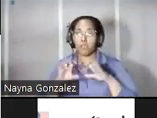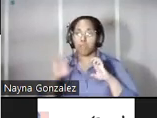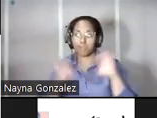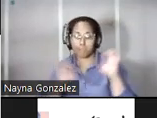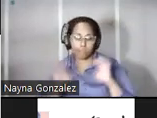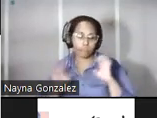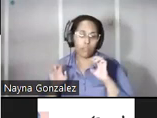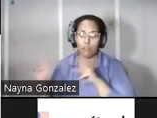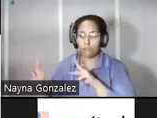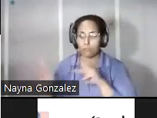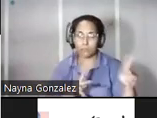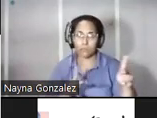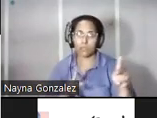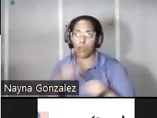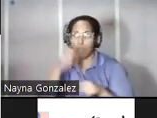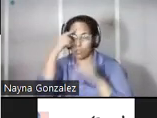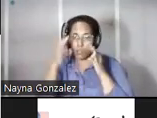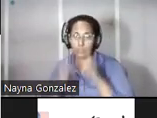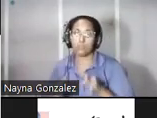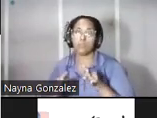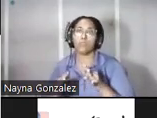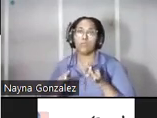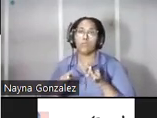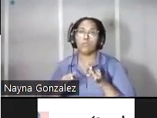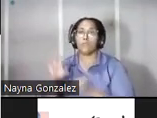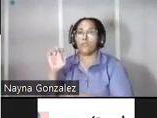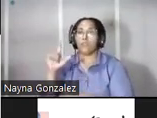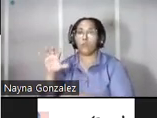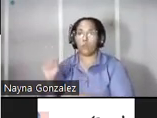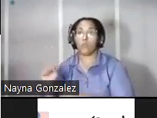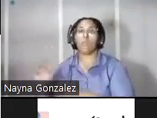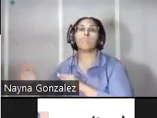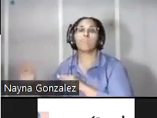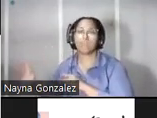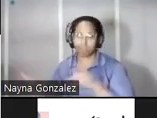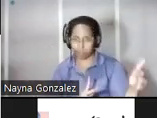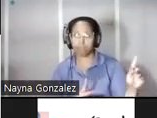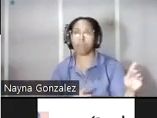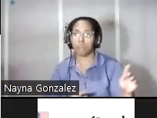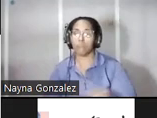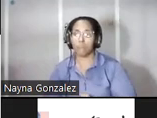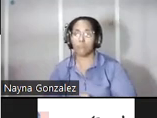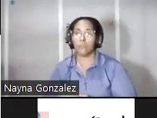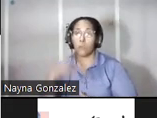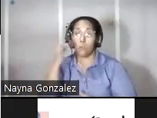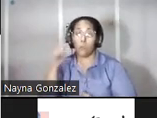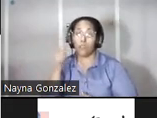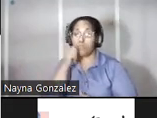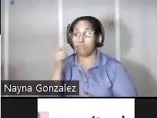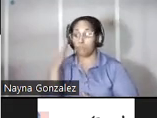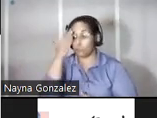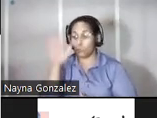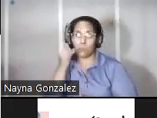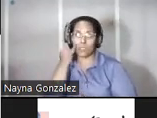ni preparación. Y la decisión de Eloísa fue muy bien planificada, independientemente de si ella padecía de